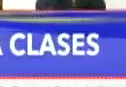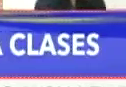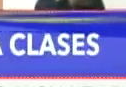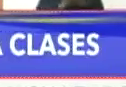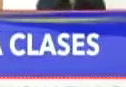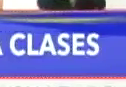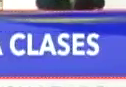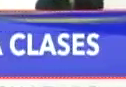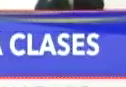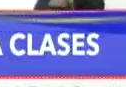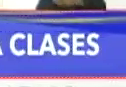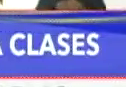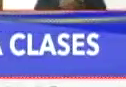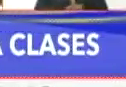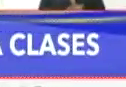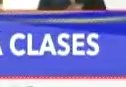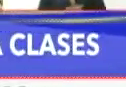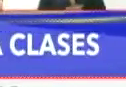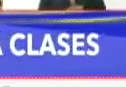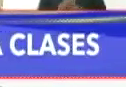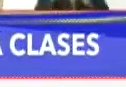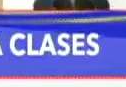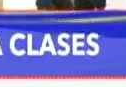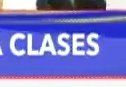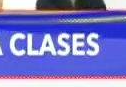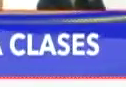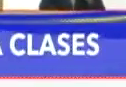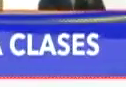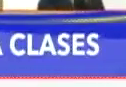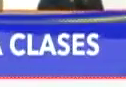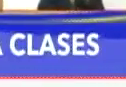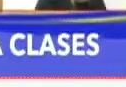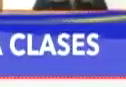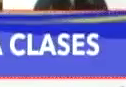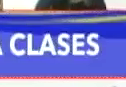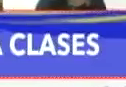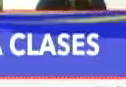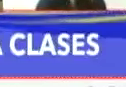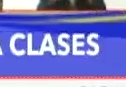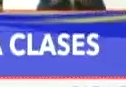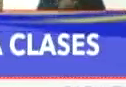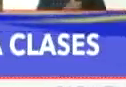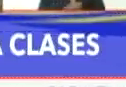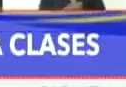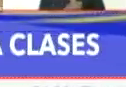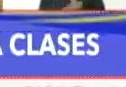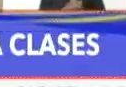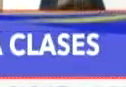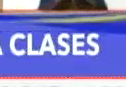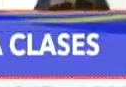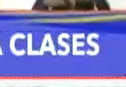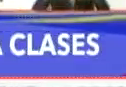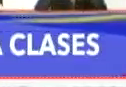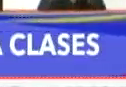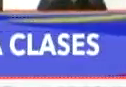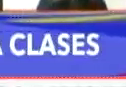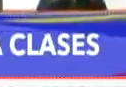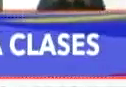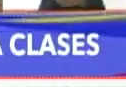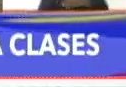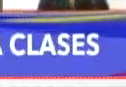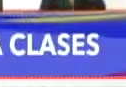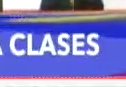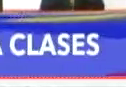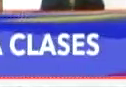distribuyendo correcto aquí pasamos a otro nivel que el nivel de todo el equipamiento para escuelas y